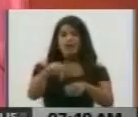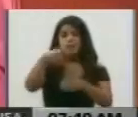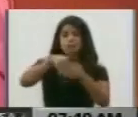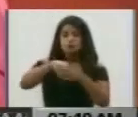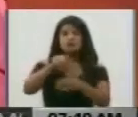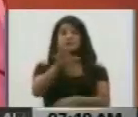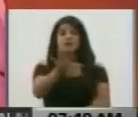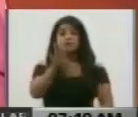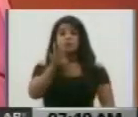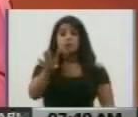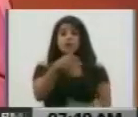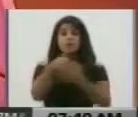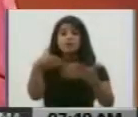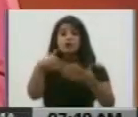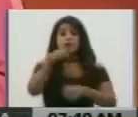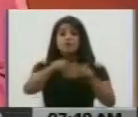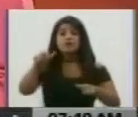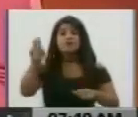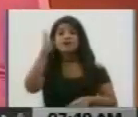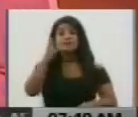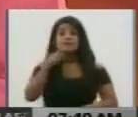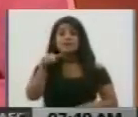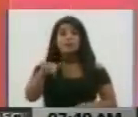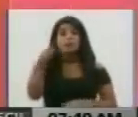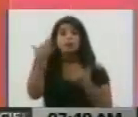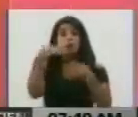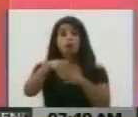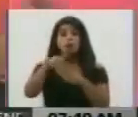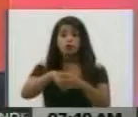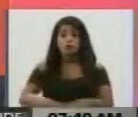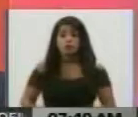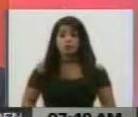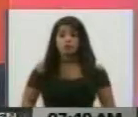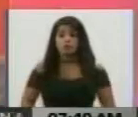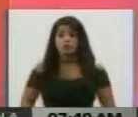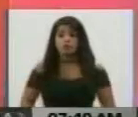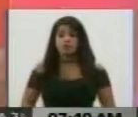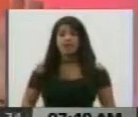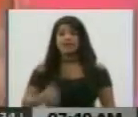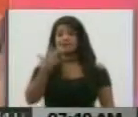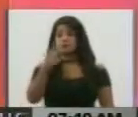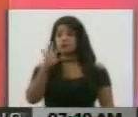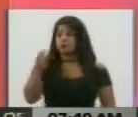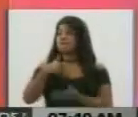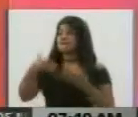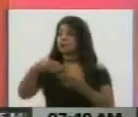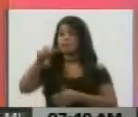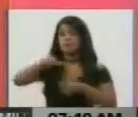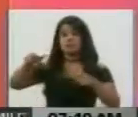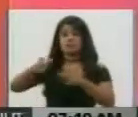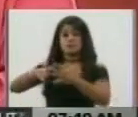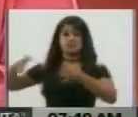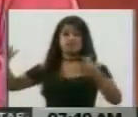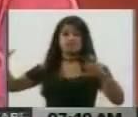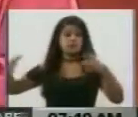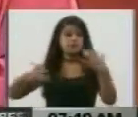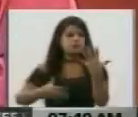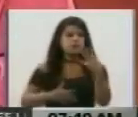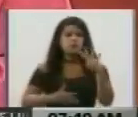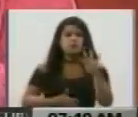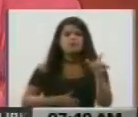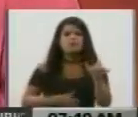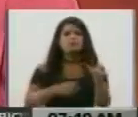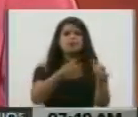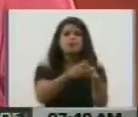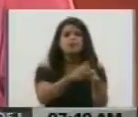millones de votos en Brasil. Claro, 54 millones por 54 senadores por 54 que al final van a determinar el destino, ¿no? Ahora, fíjate, eso